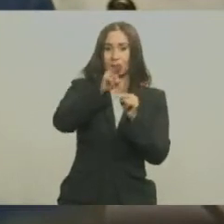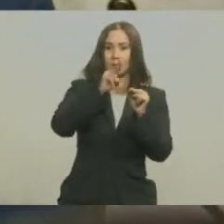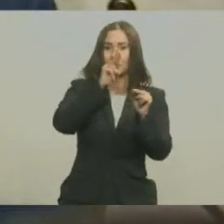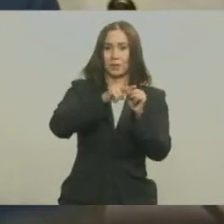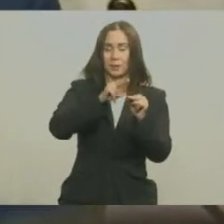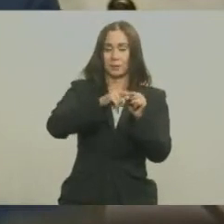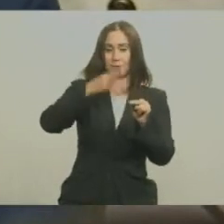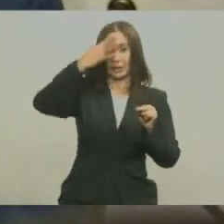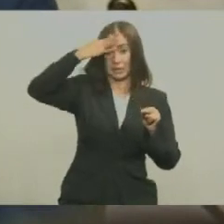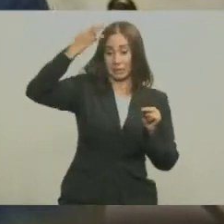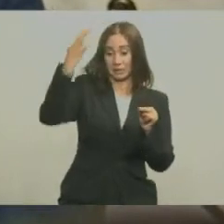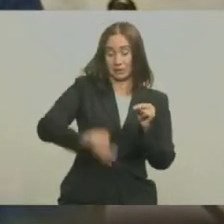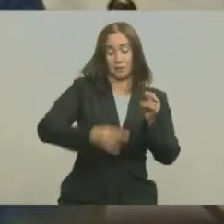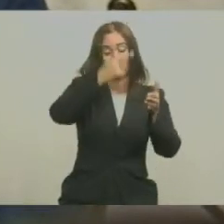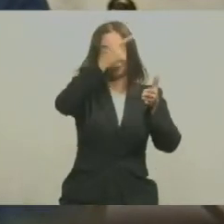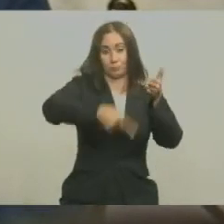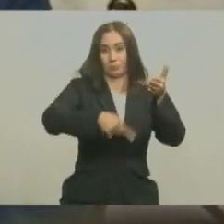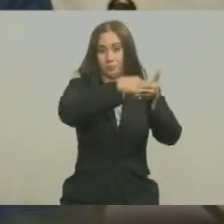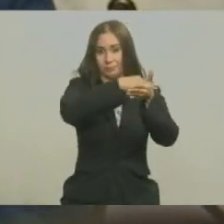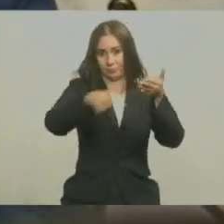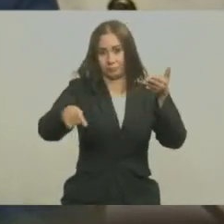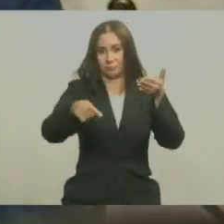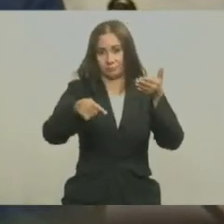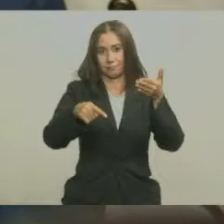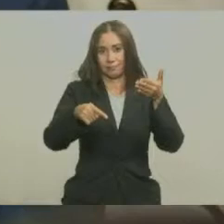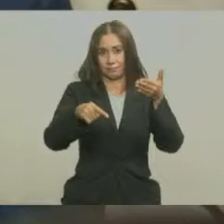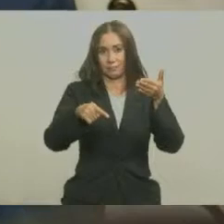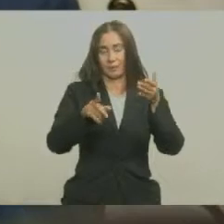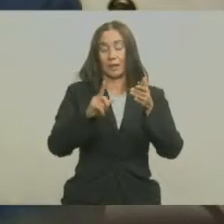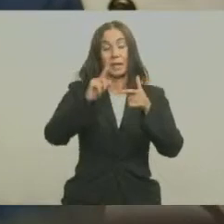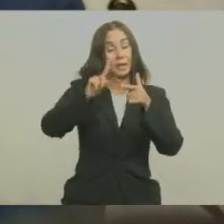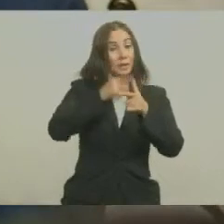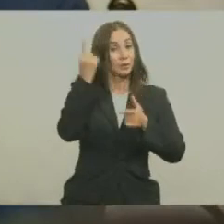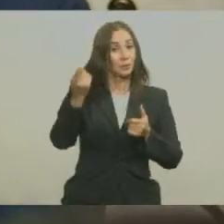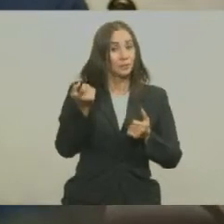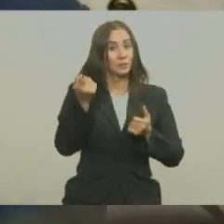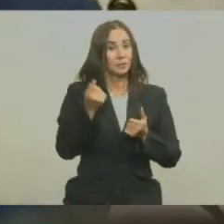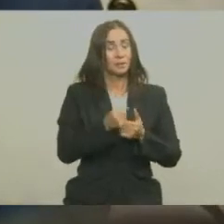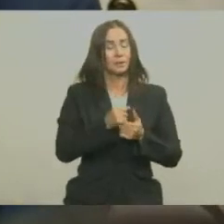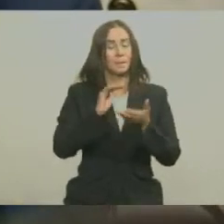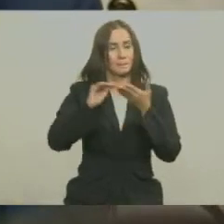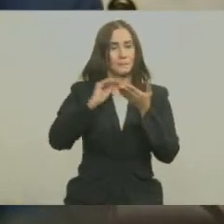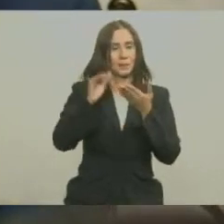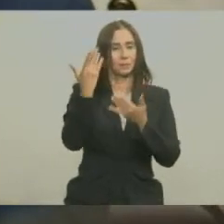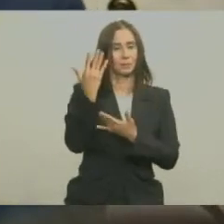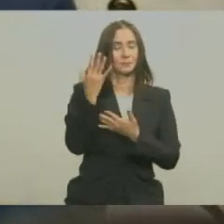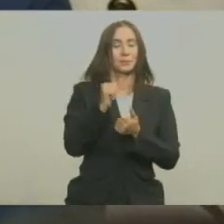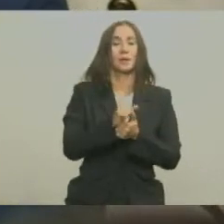nosotros tomemos la decisión. Y mañana, perdón,